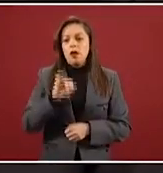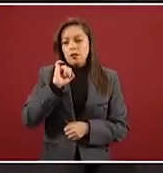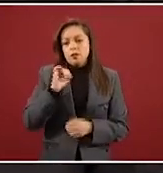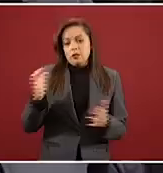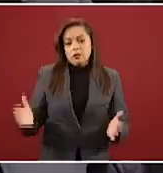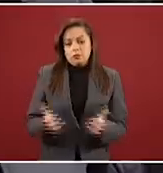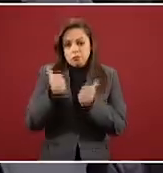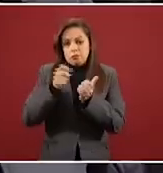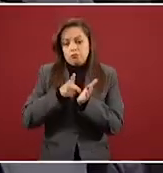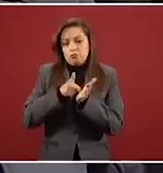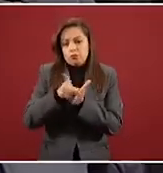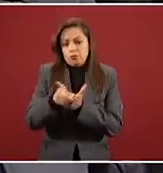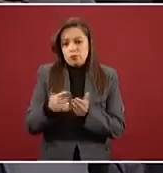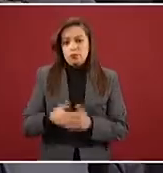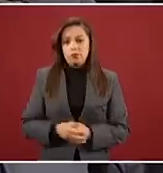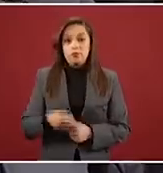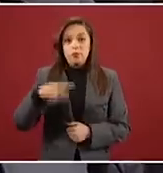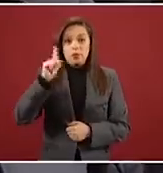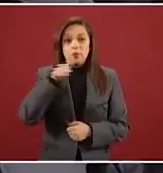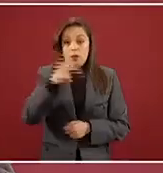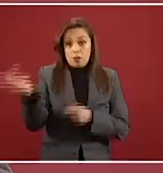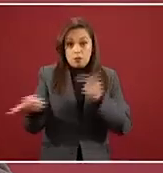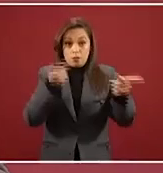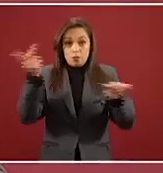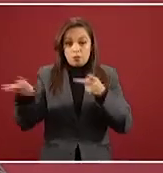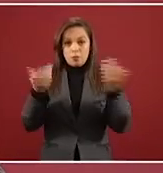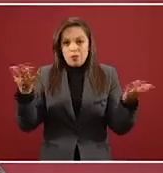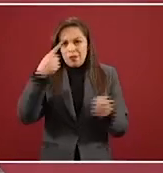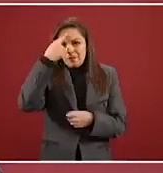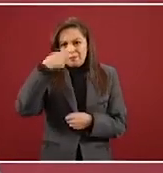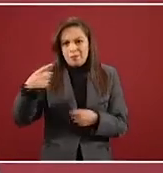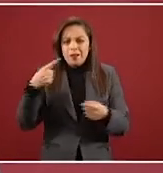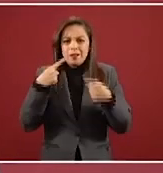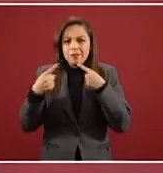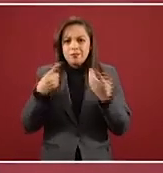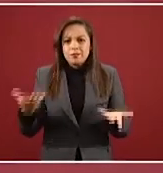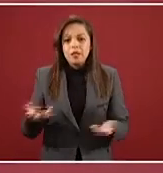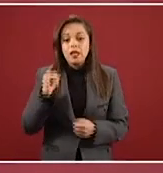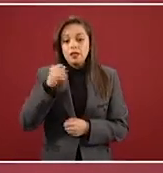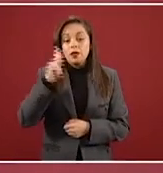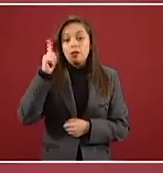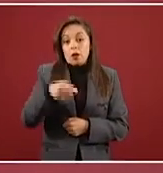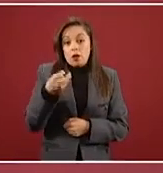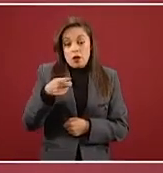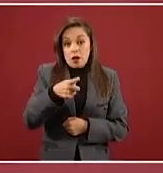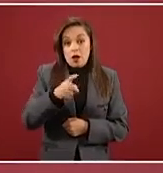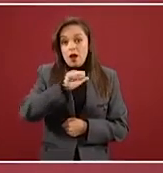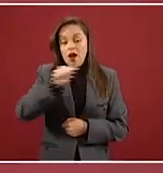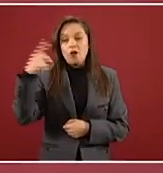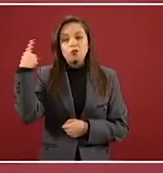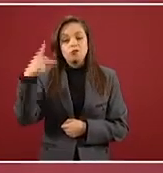en este caso es la consulta sería ociosa. Nada más jurídico. Esto es un asunto político.